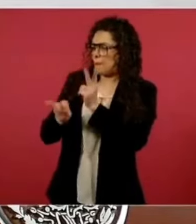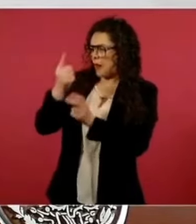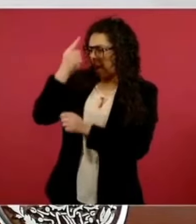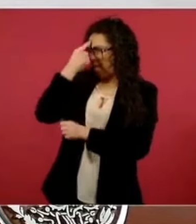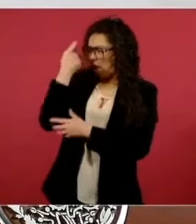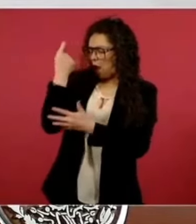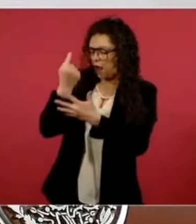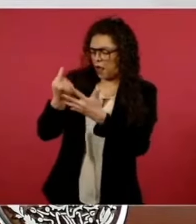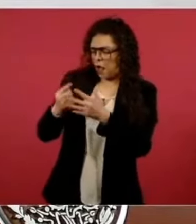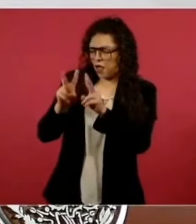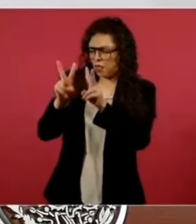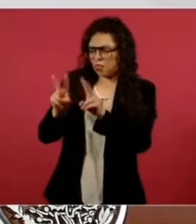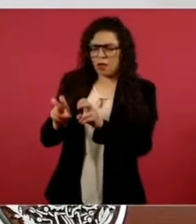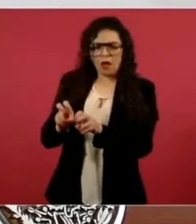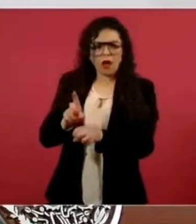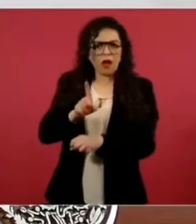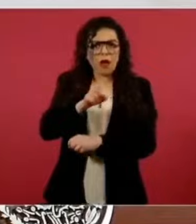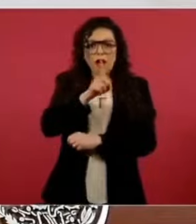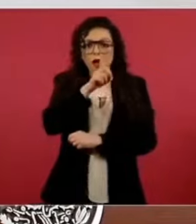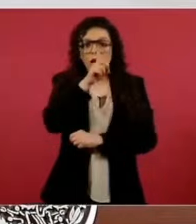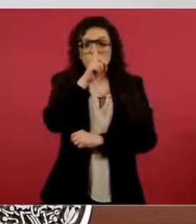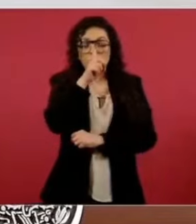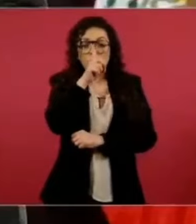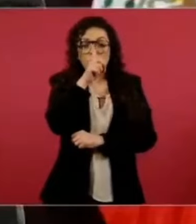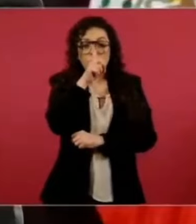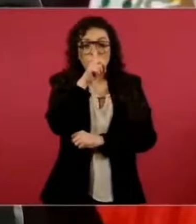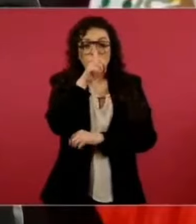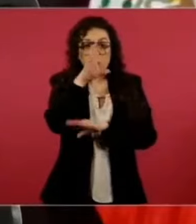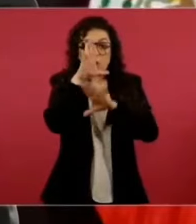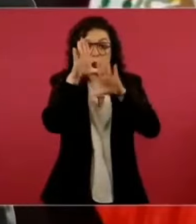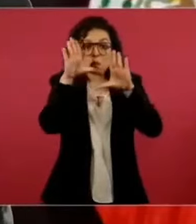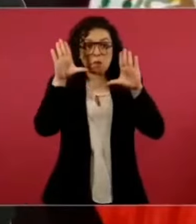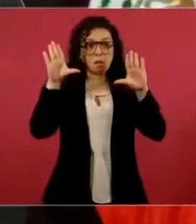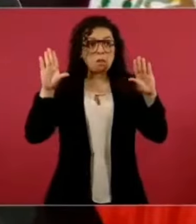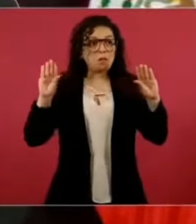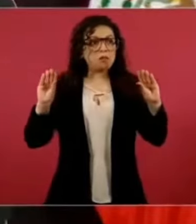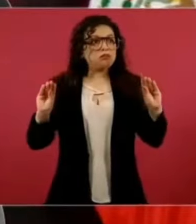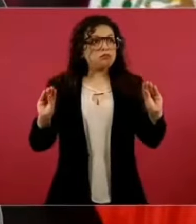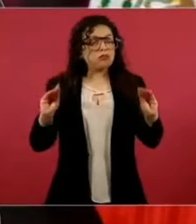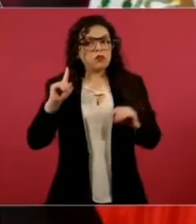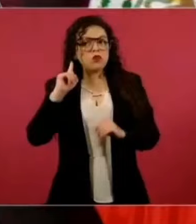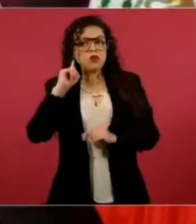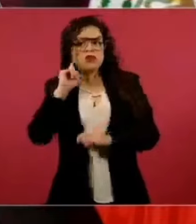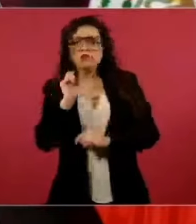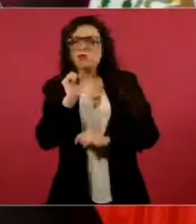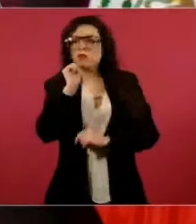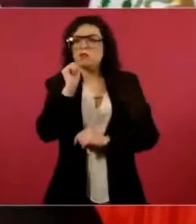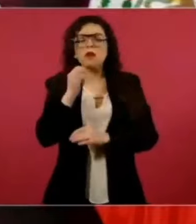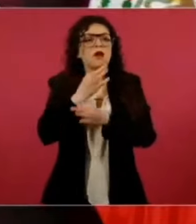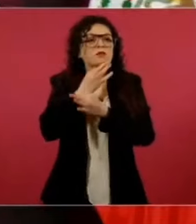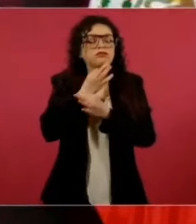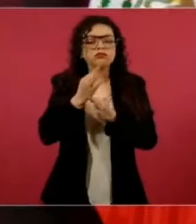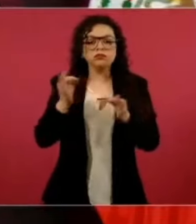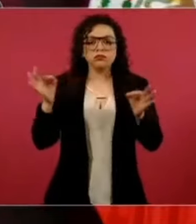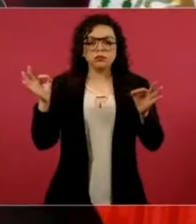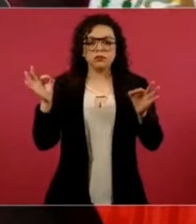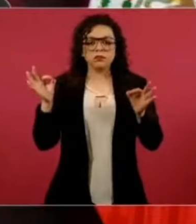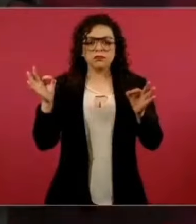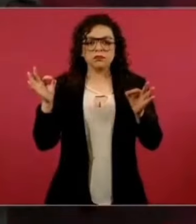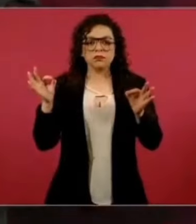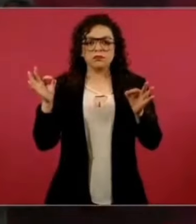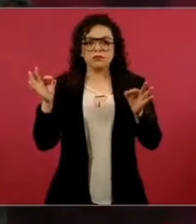Entonces nada más que este no se malinterprete una cosa son los